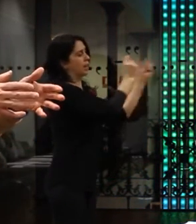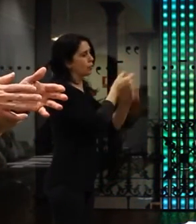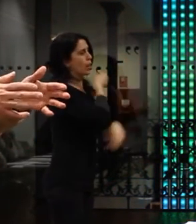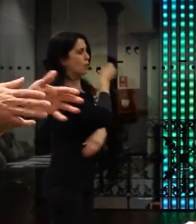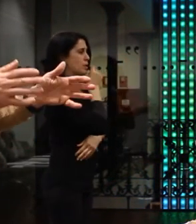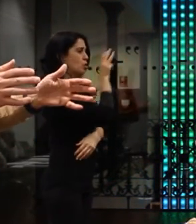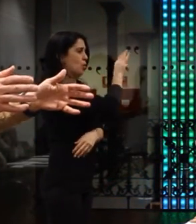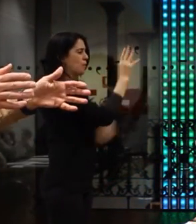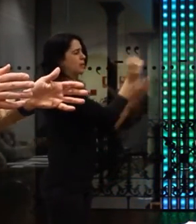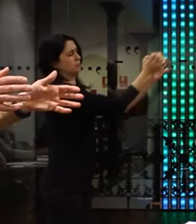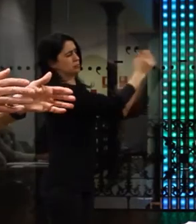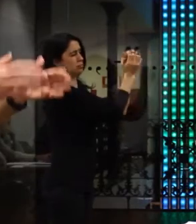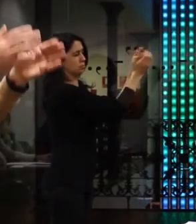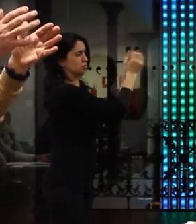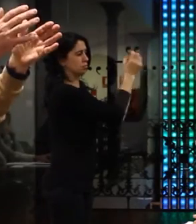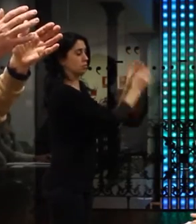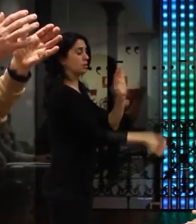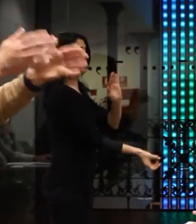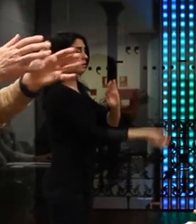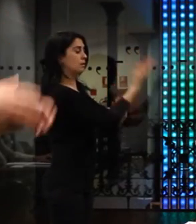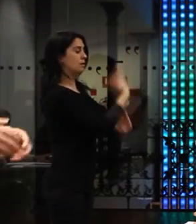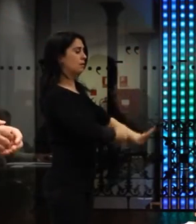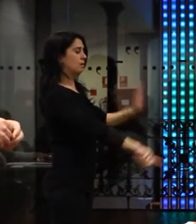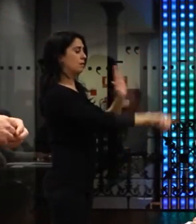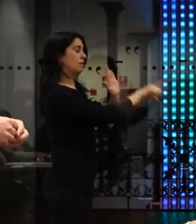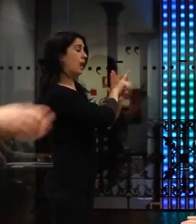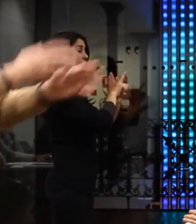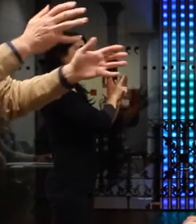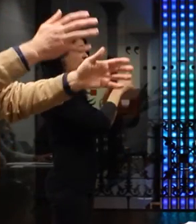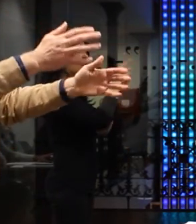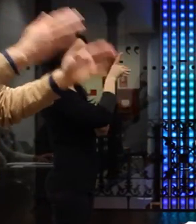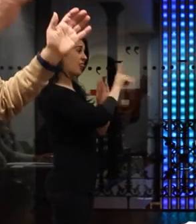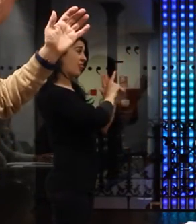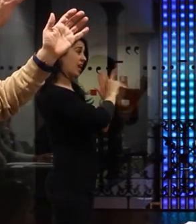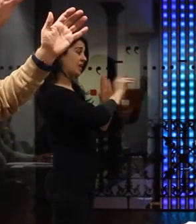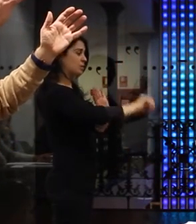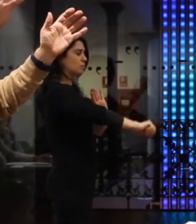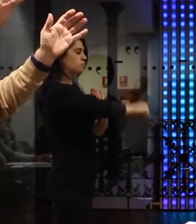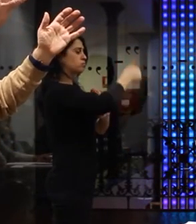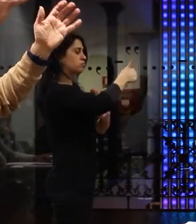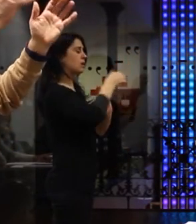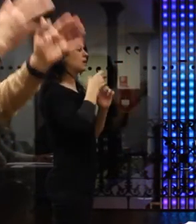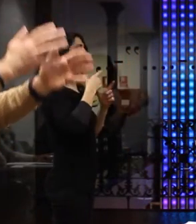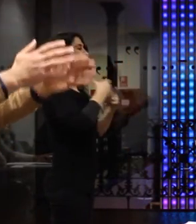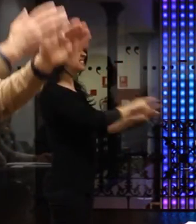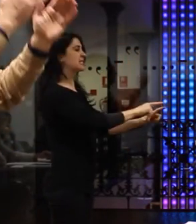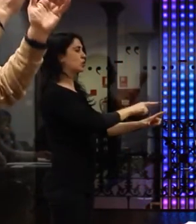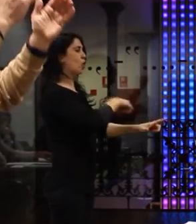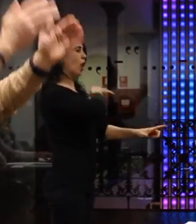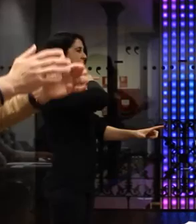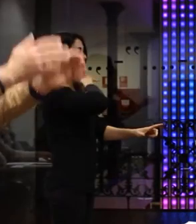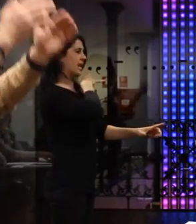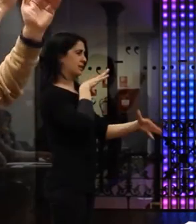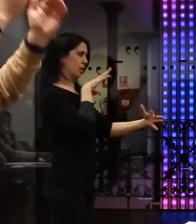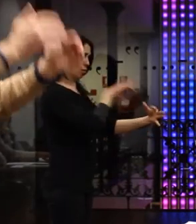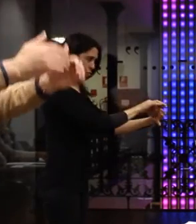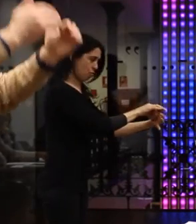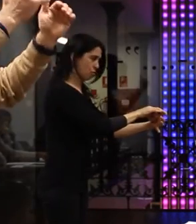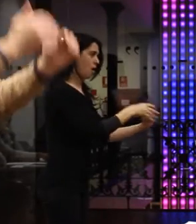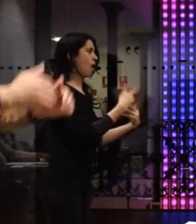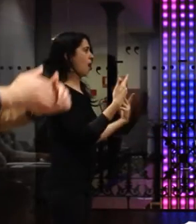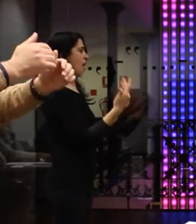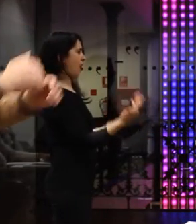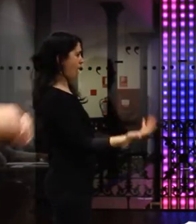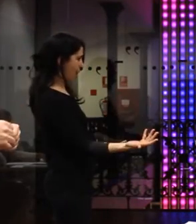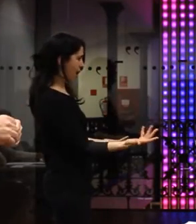un real decreto ley sobre el sector eléctrico. Y dijimos, ya está, ahora va a ser cuando le van a